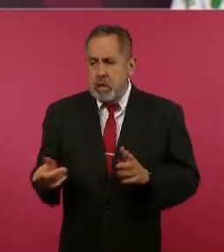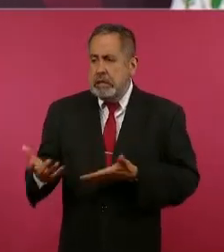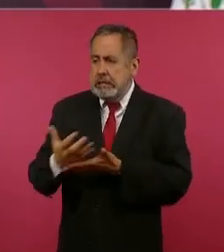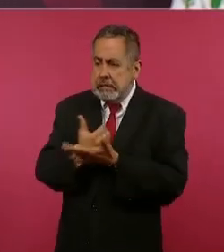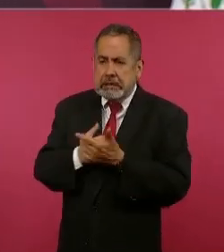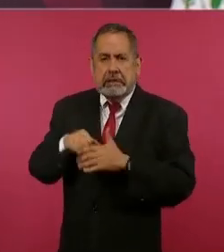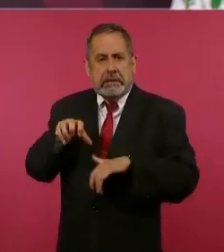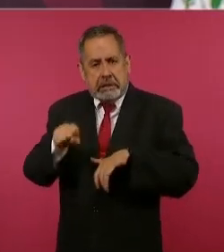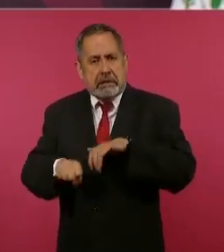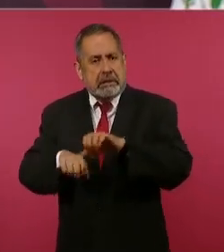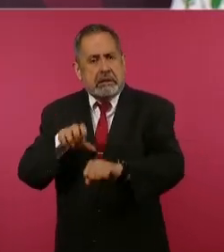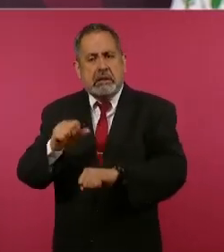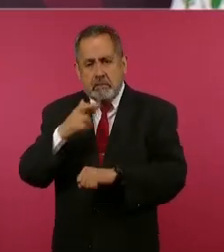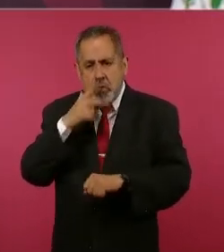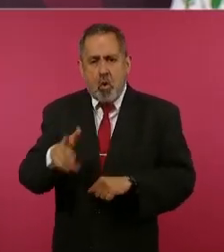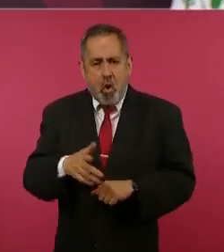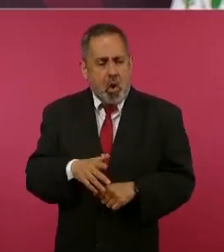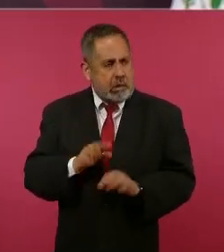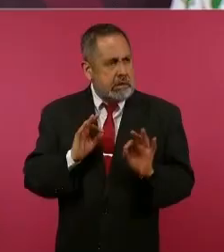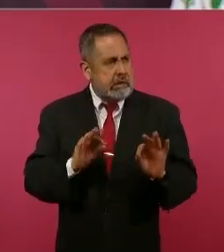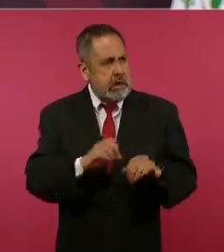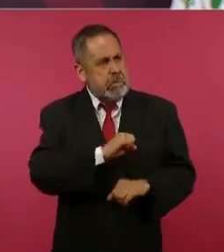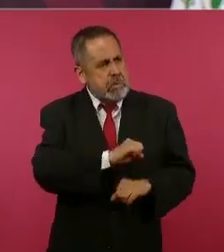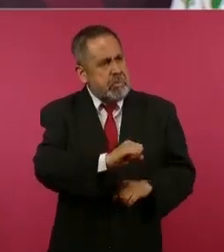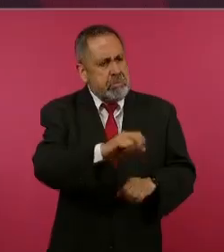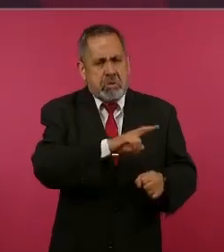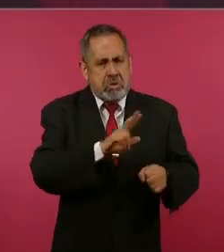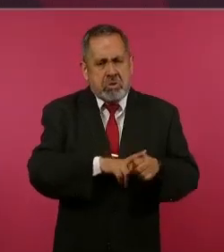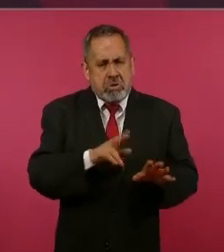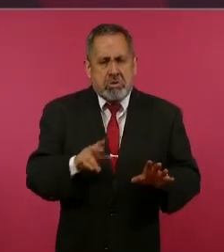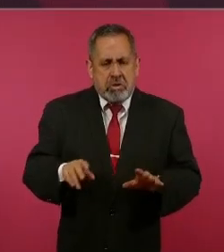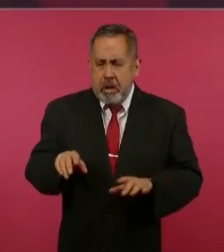inflación desmedida,